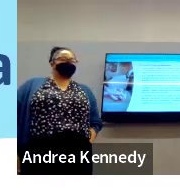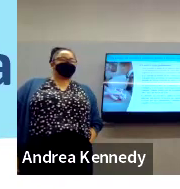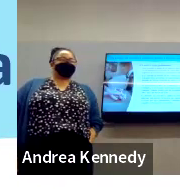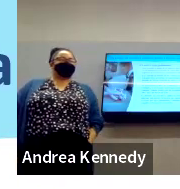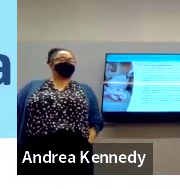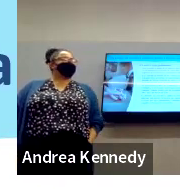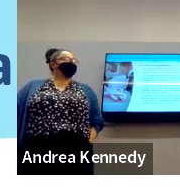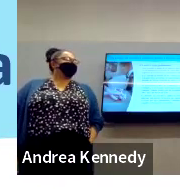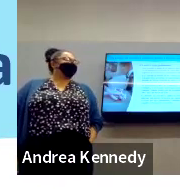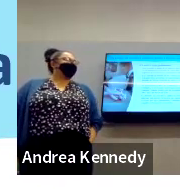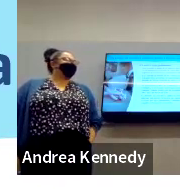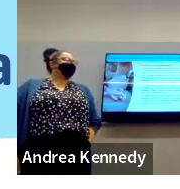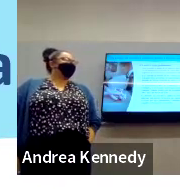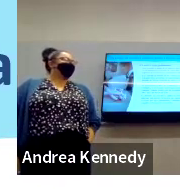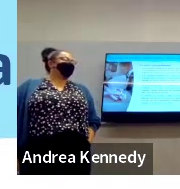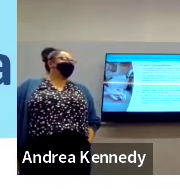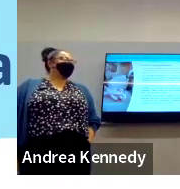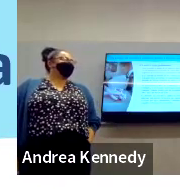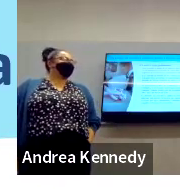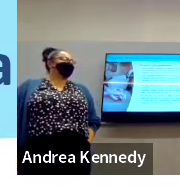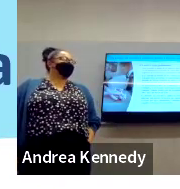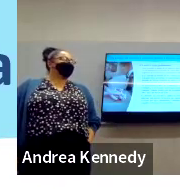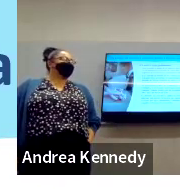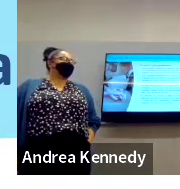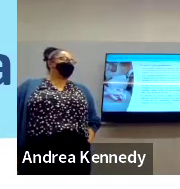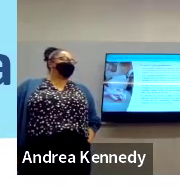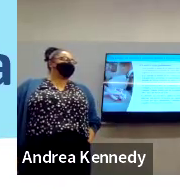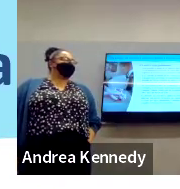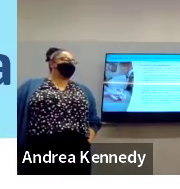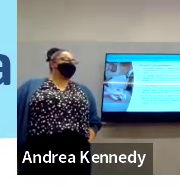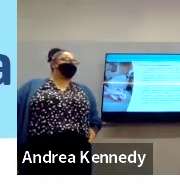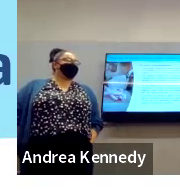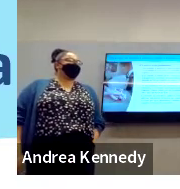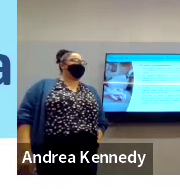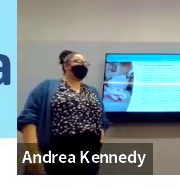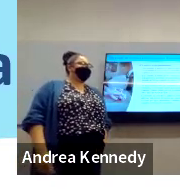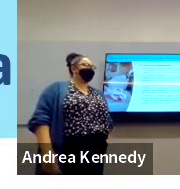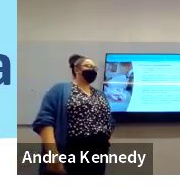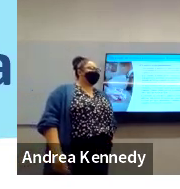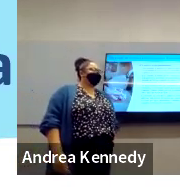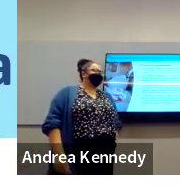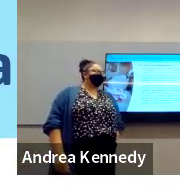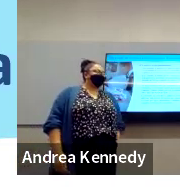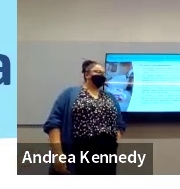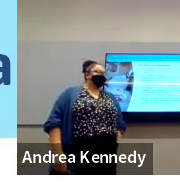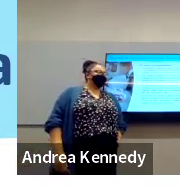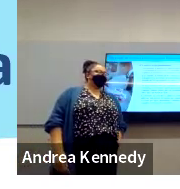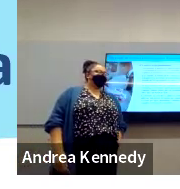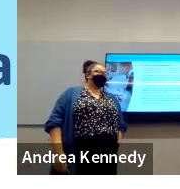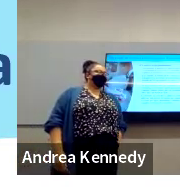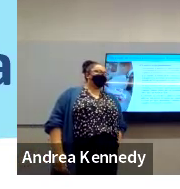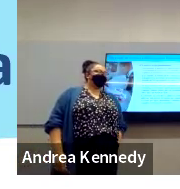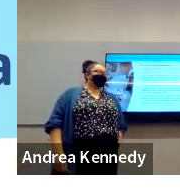puede seguir utilizando el sistema RUBS o cualquier sistema similar para los arrendamientos que se inicien antes